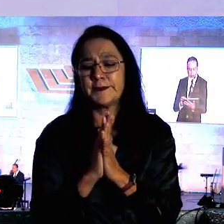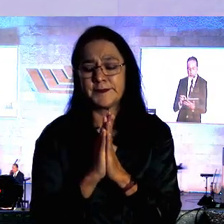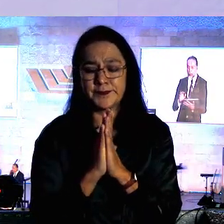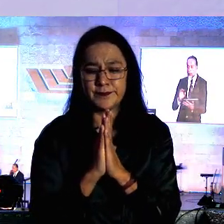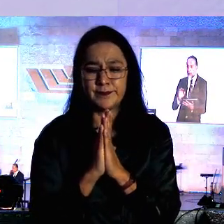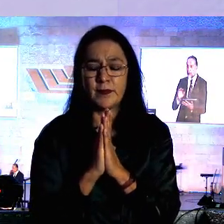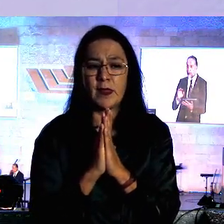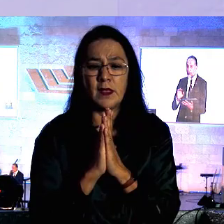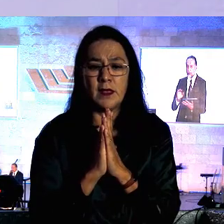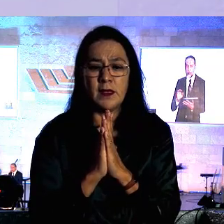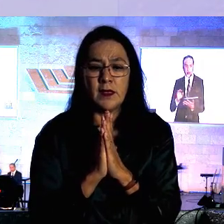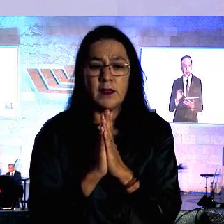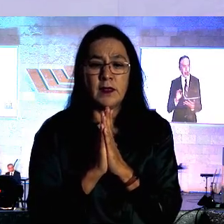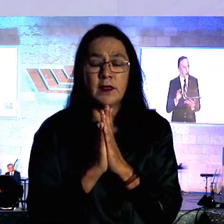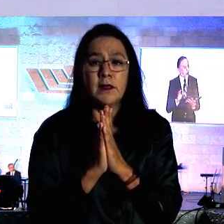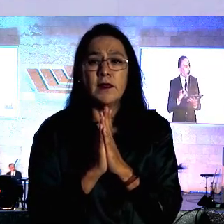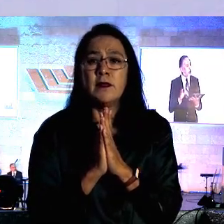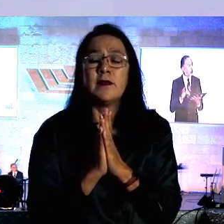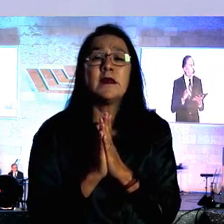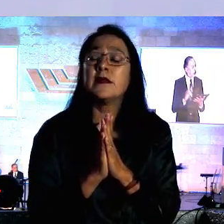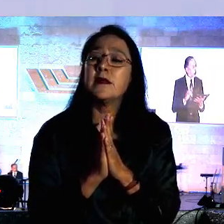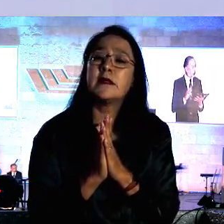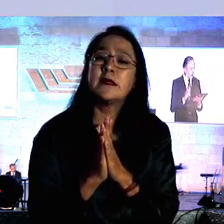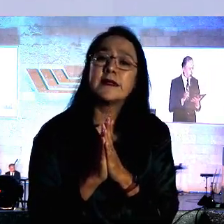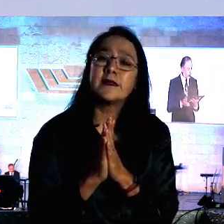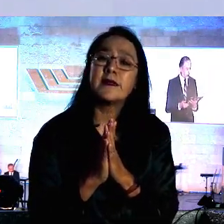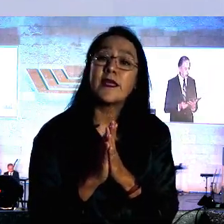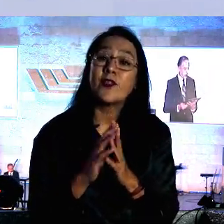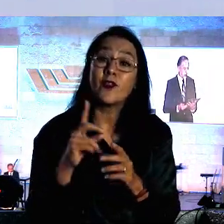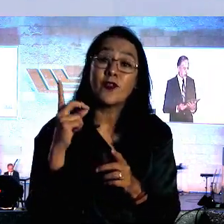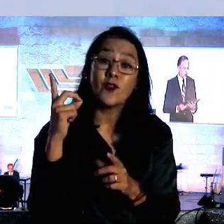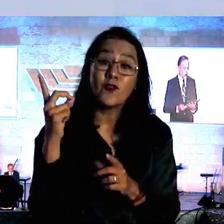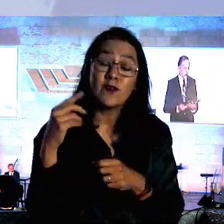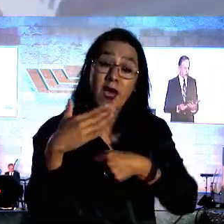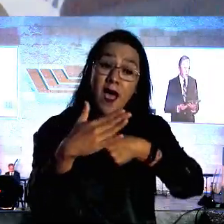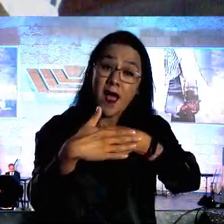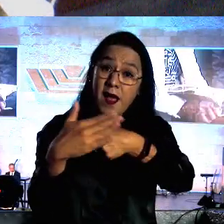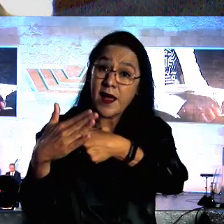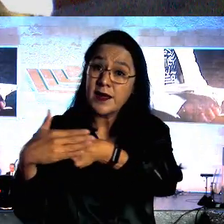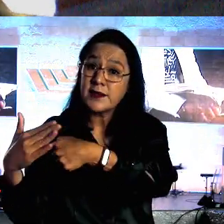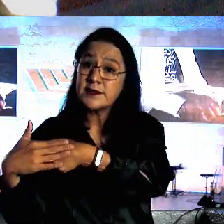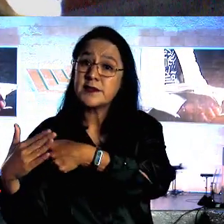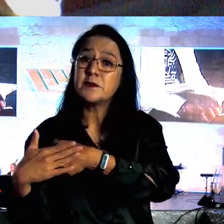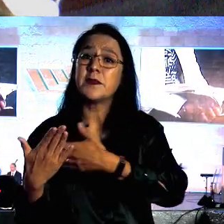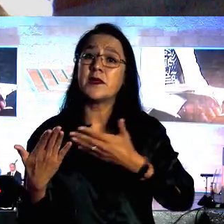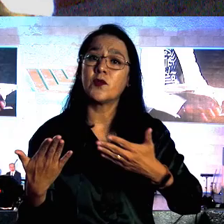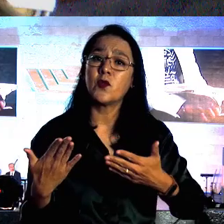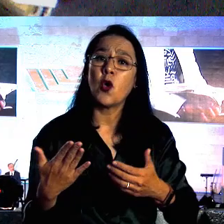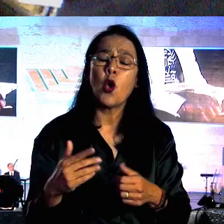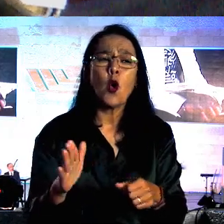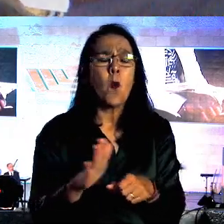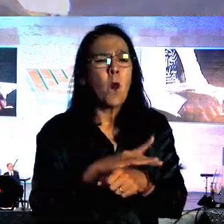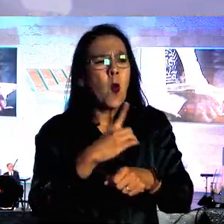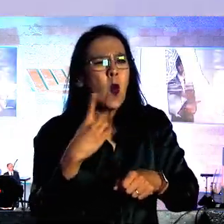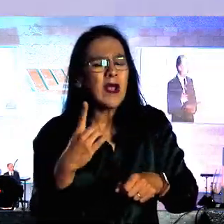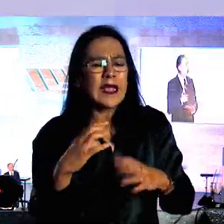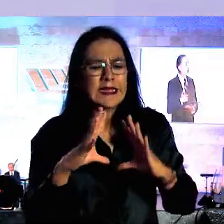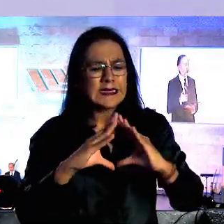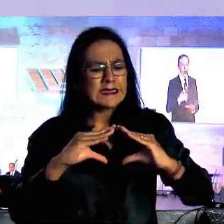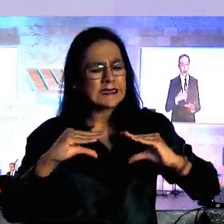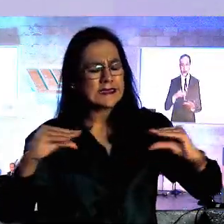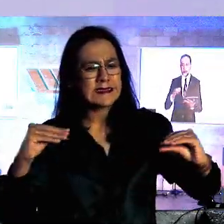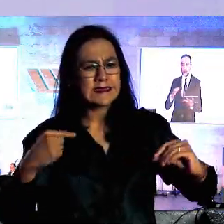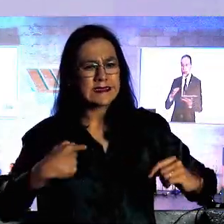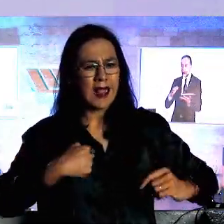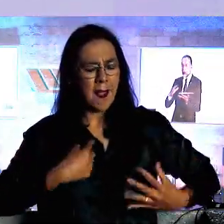así que eso es lo que nos está advirtiendo porque muchas veces puede haber sequía en nuestra propia